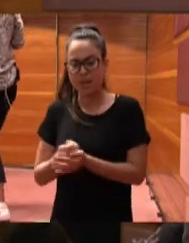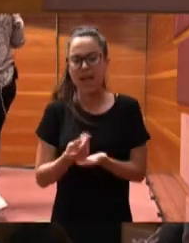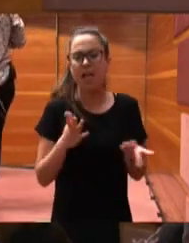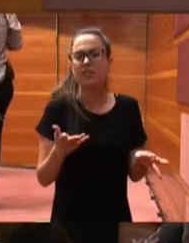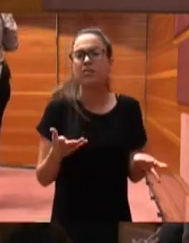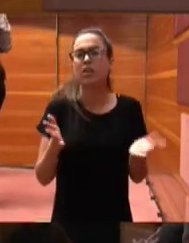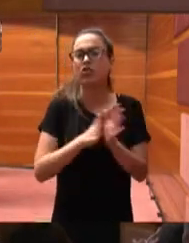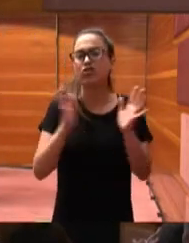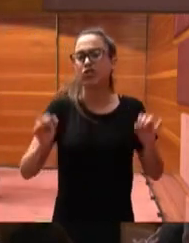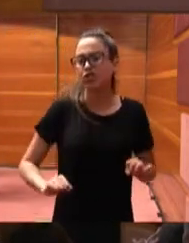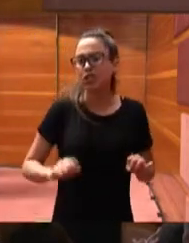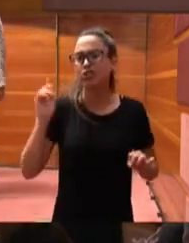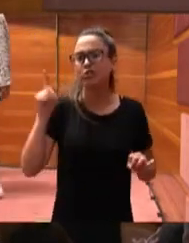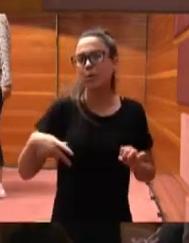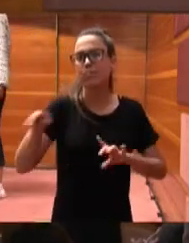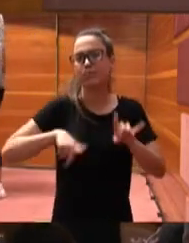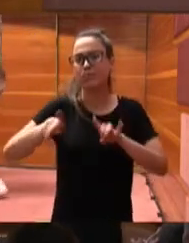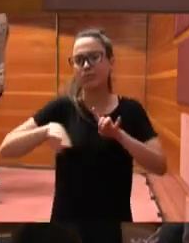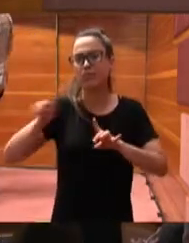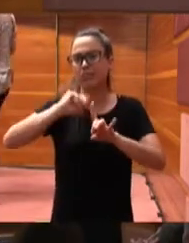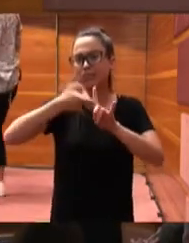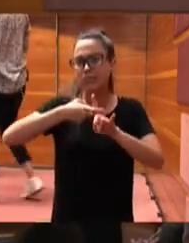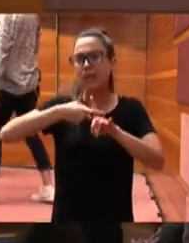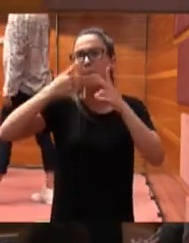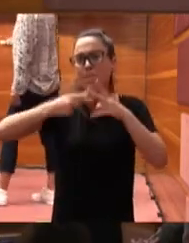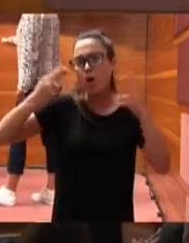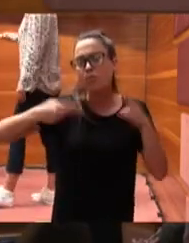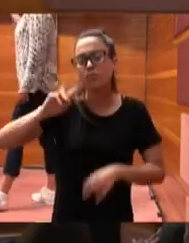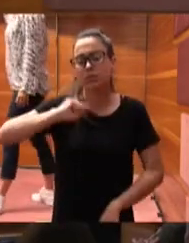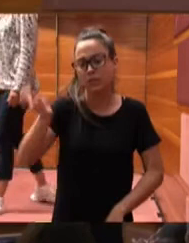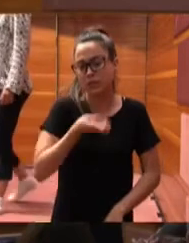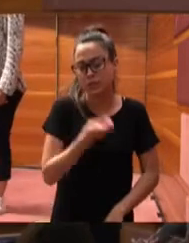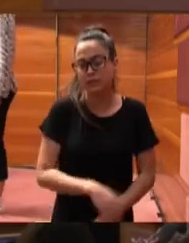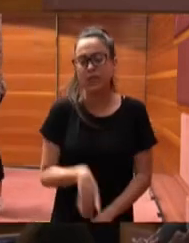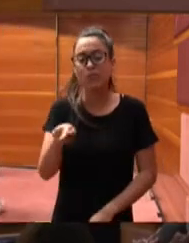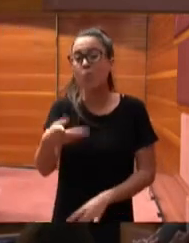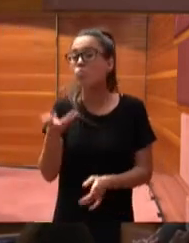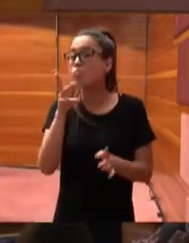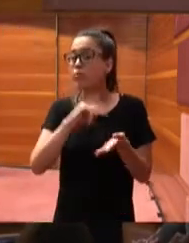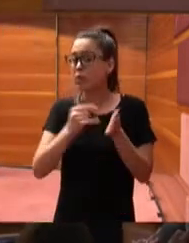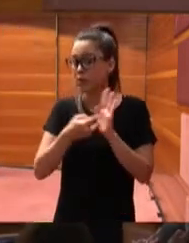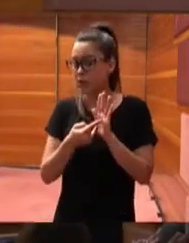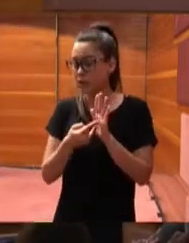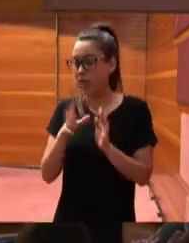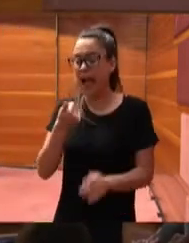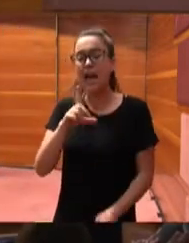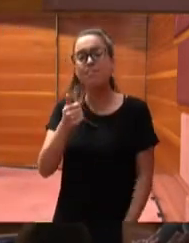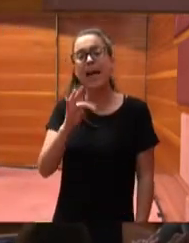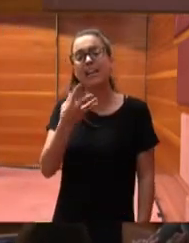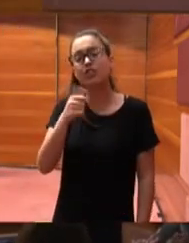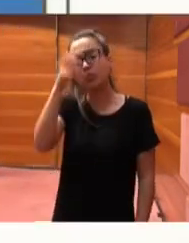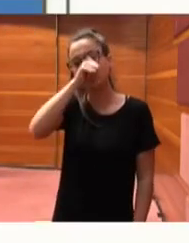detectar casos de creación cívica de valor público. Este es un proyecto que ha hecho Alberto